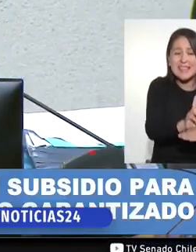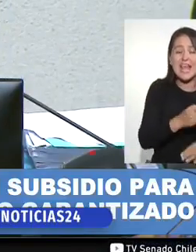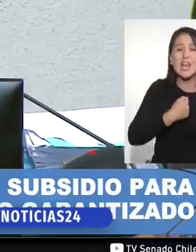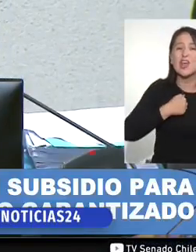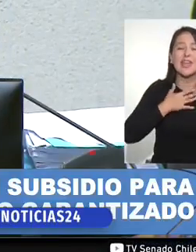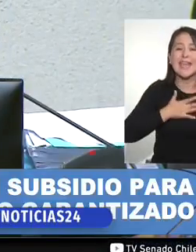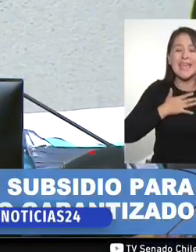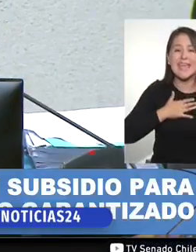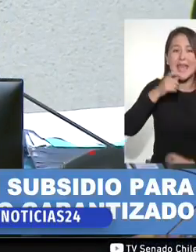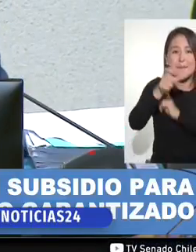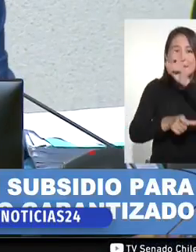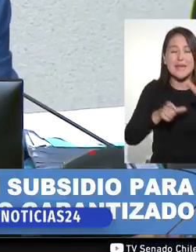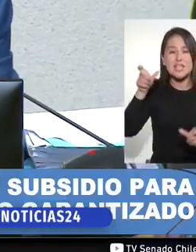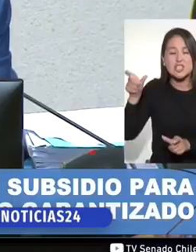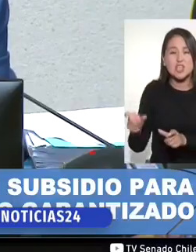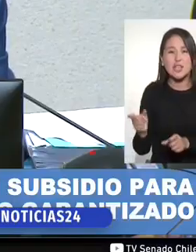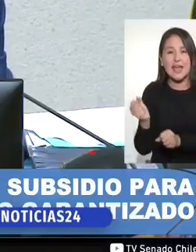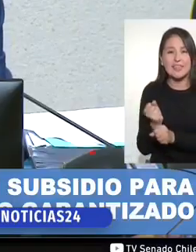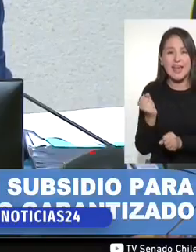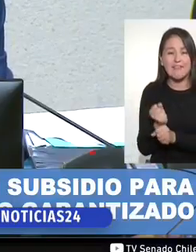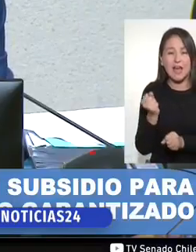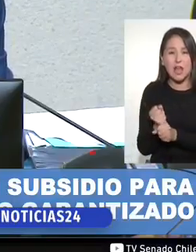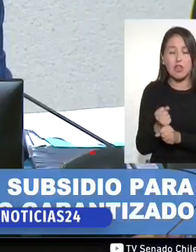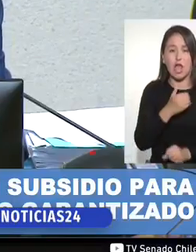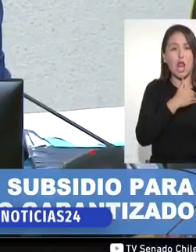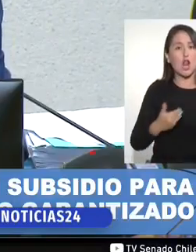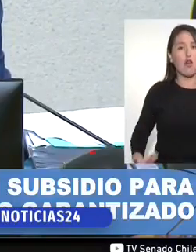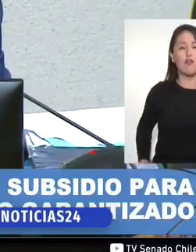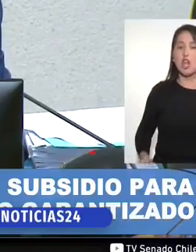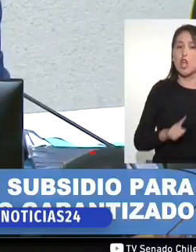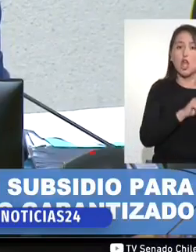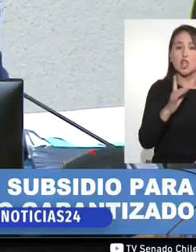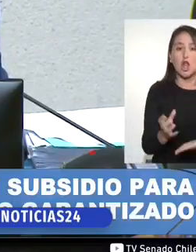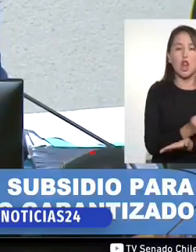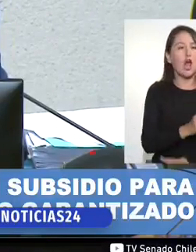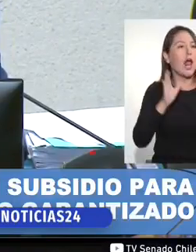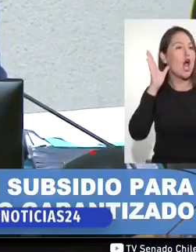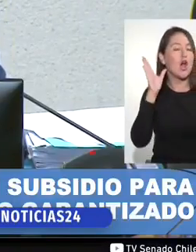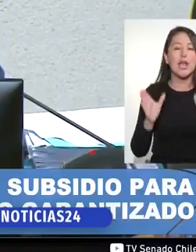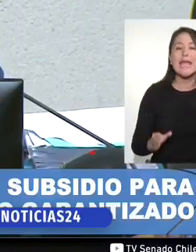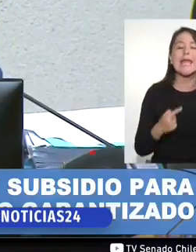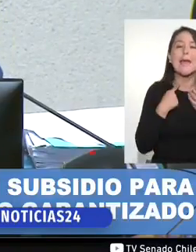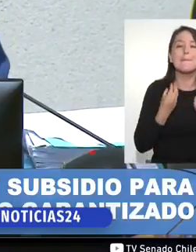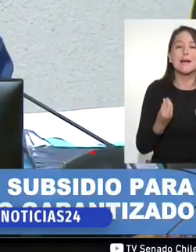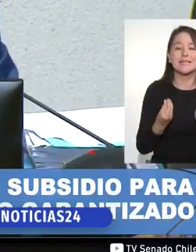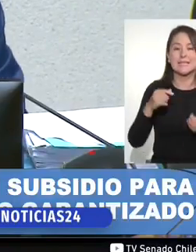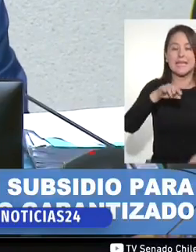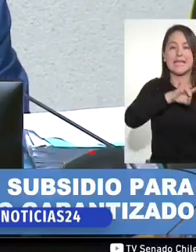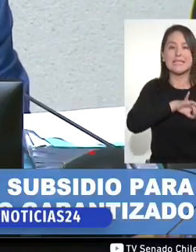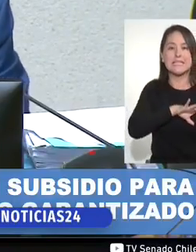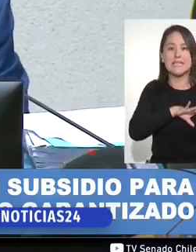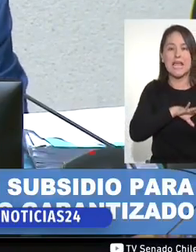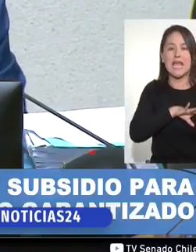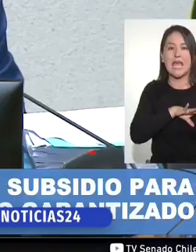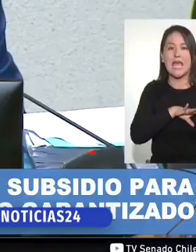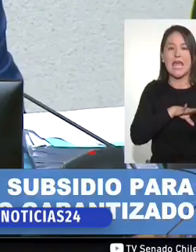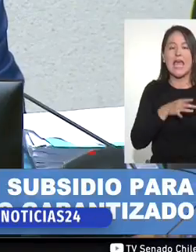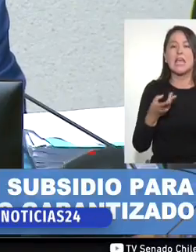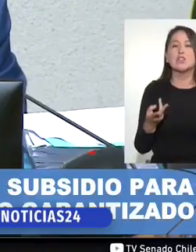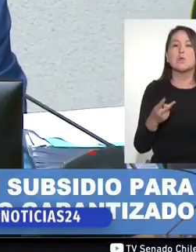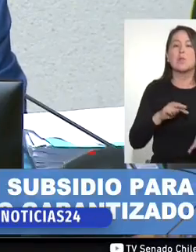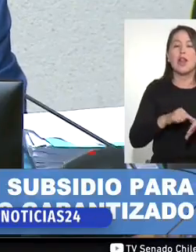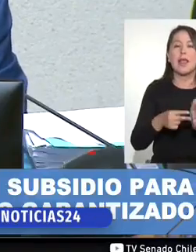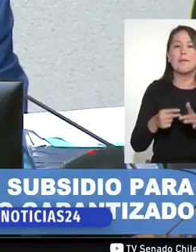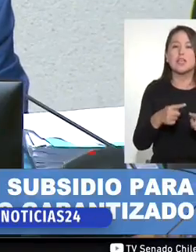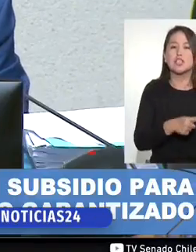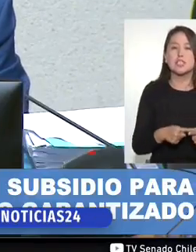gobierno. Tengo un cargo en el Ministerio de las Express, en la vinculación que tiene que ver con los parlamentarios. Y hoy día, cuando uno habla, por supuesto,